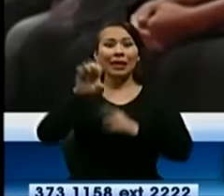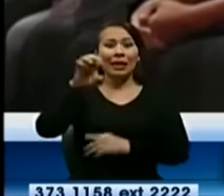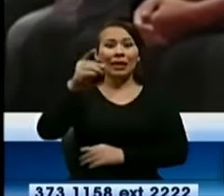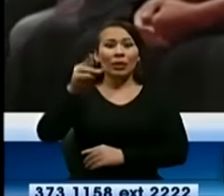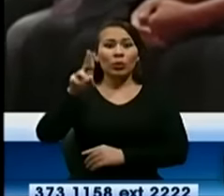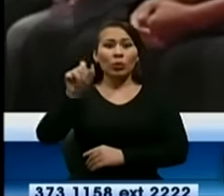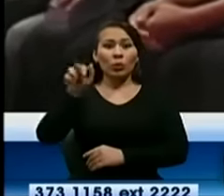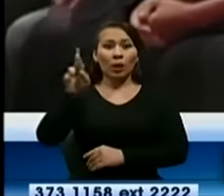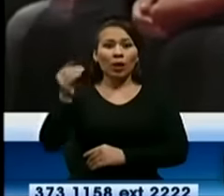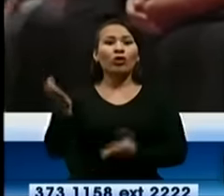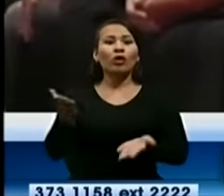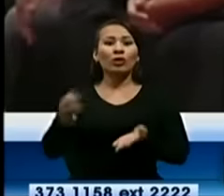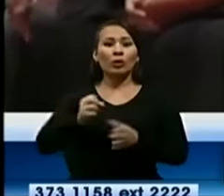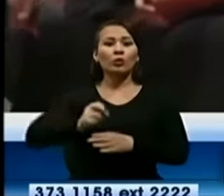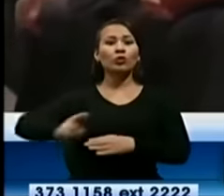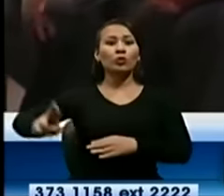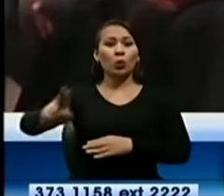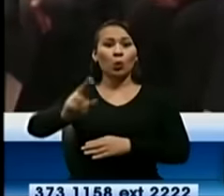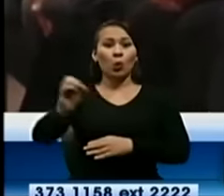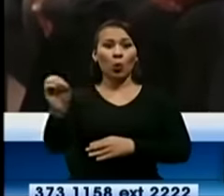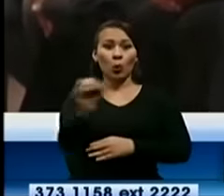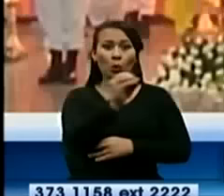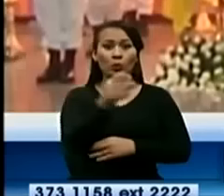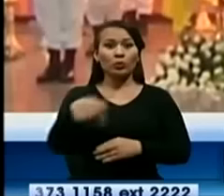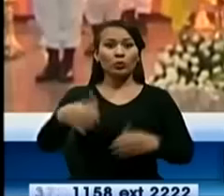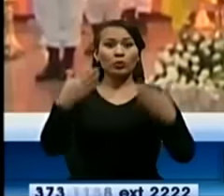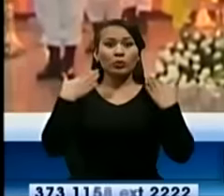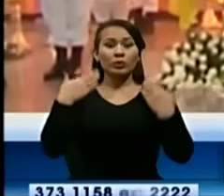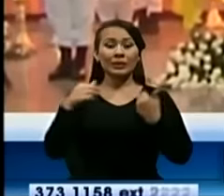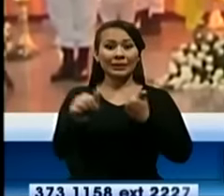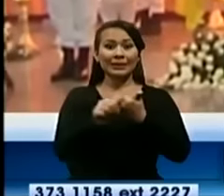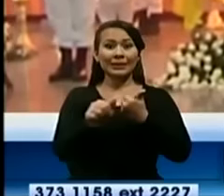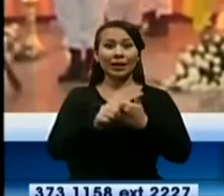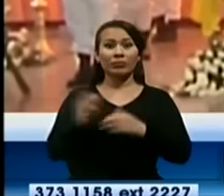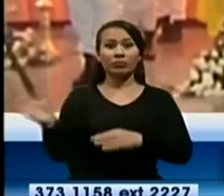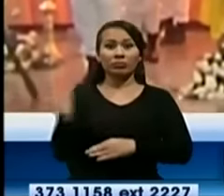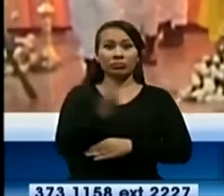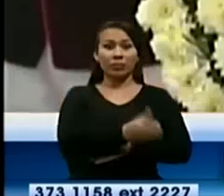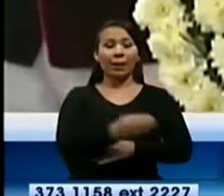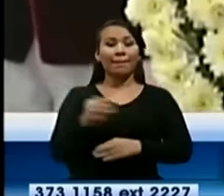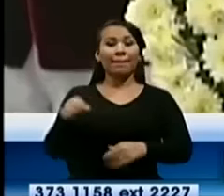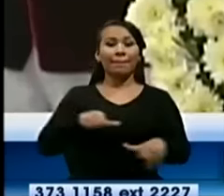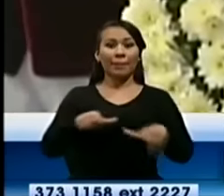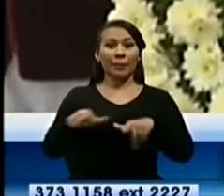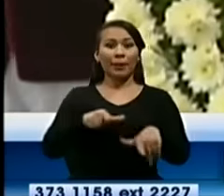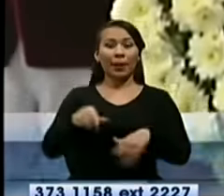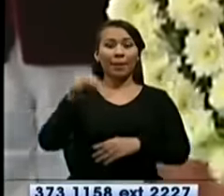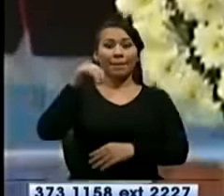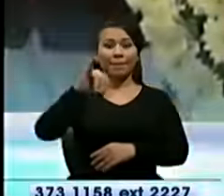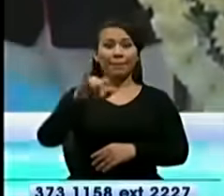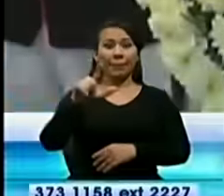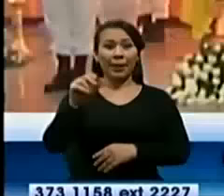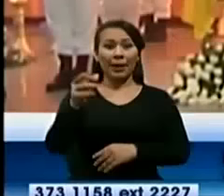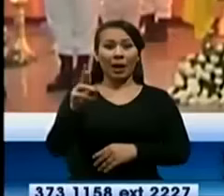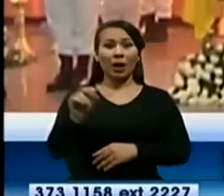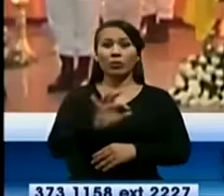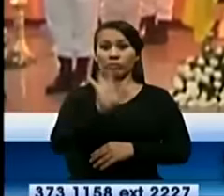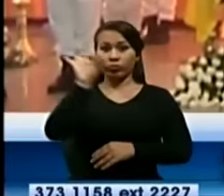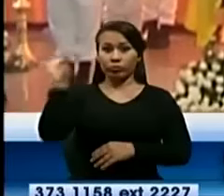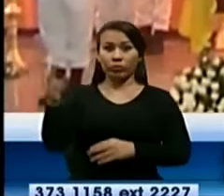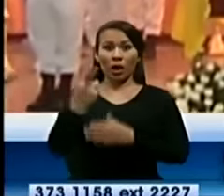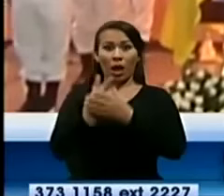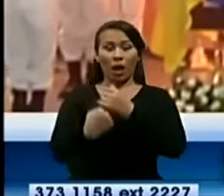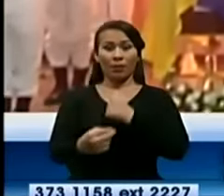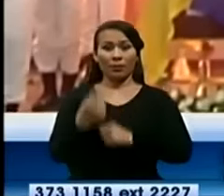Guayaquil, donde se levantó una capilla ardiente previo al traslado al cantón Milagro, donde se estima el sepelio de